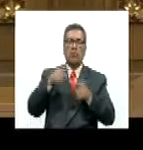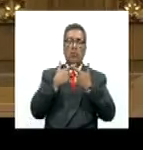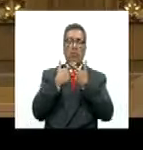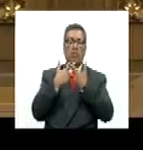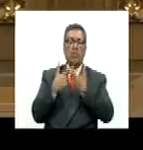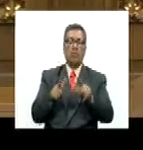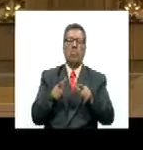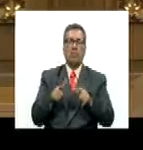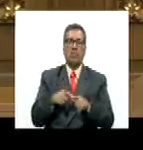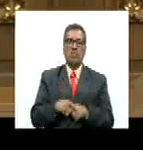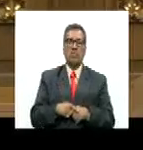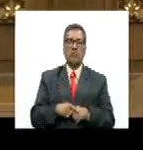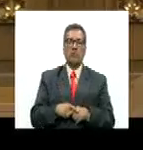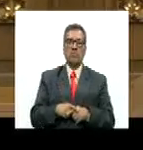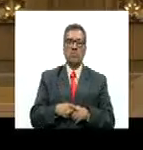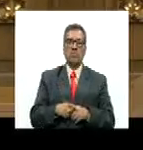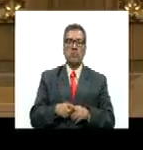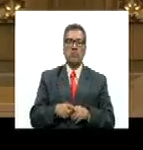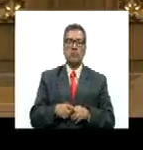libre,